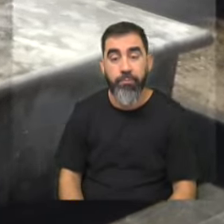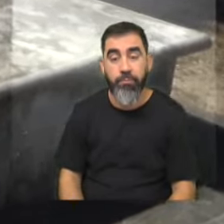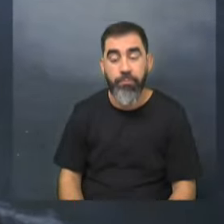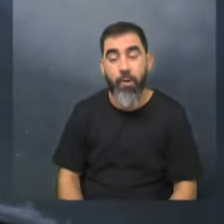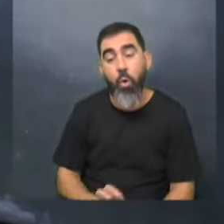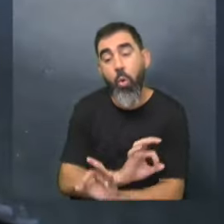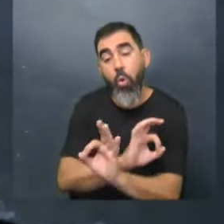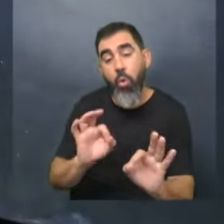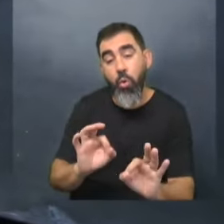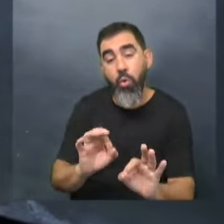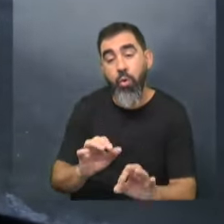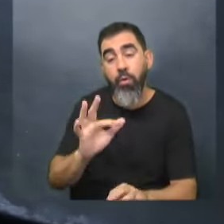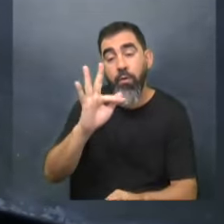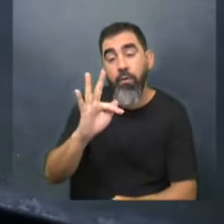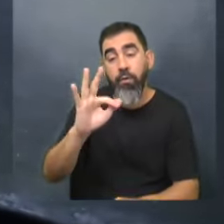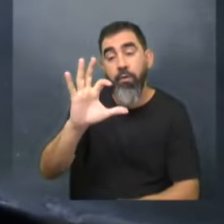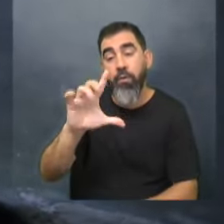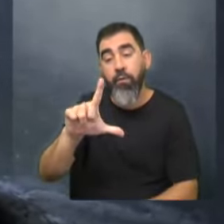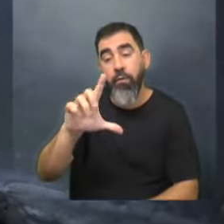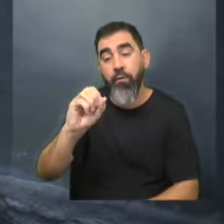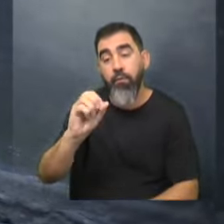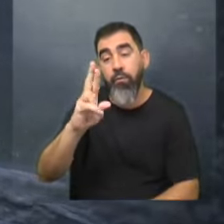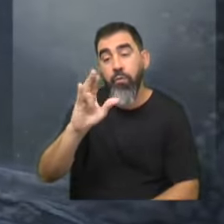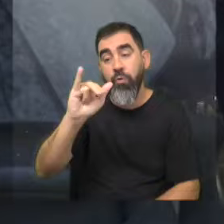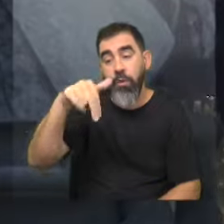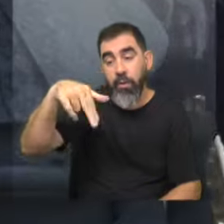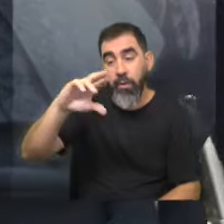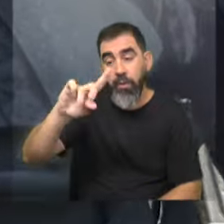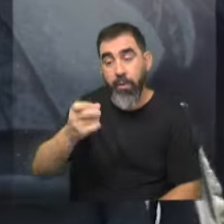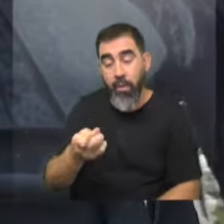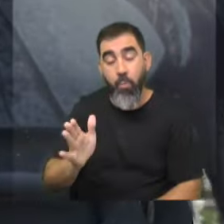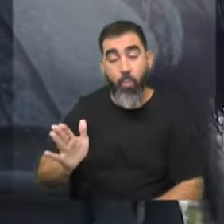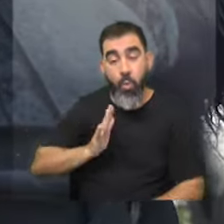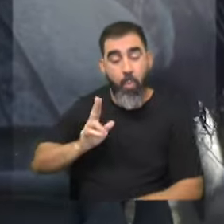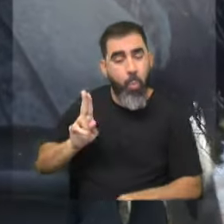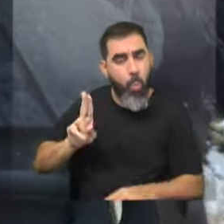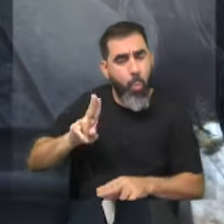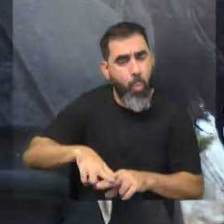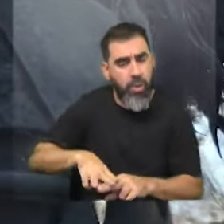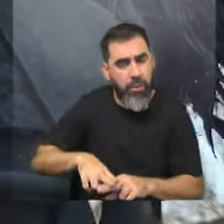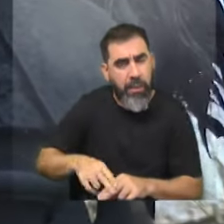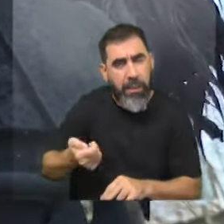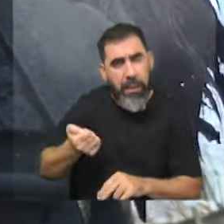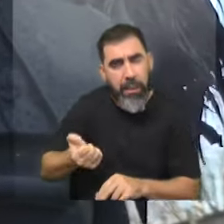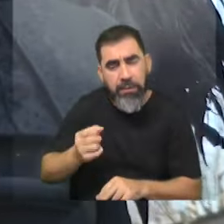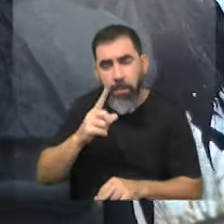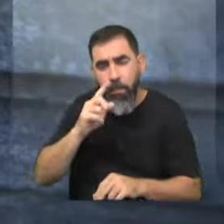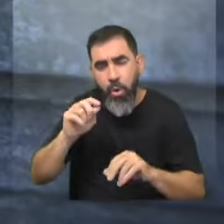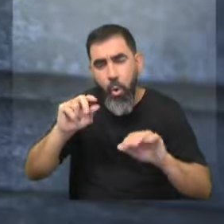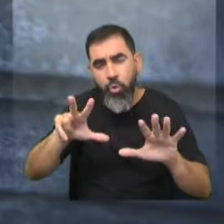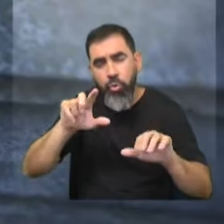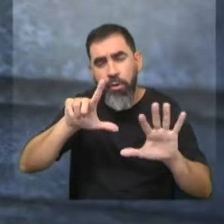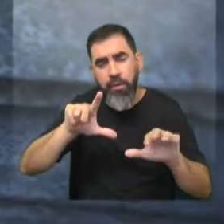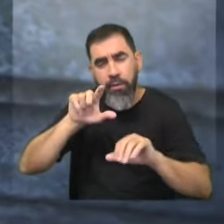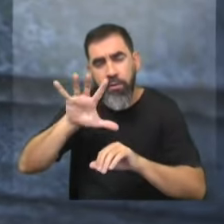O la de Clorinda Sinaga Duarte, que también era una mujer que murió cerca de